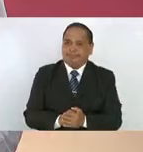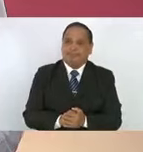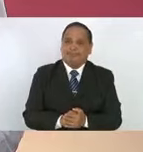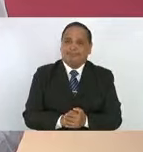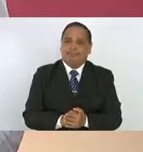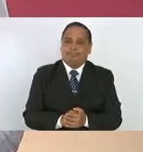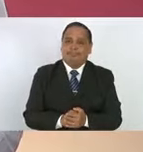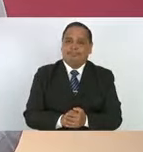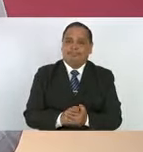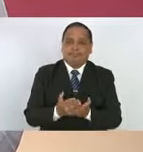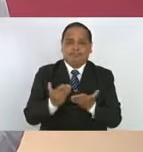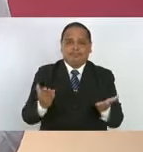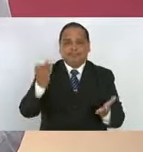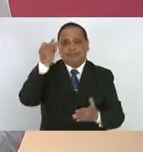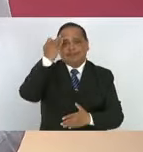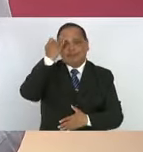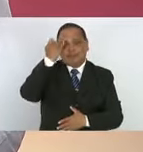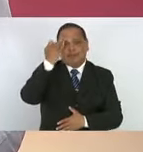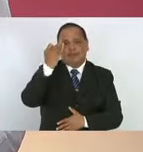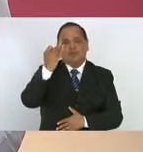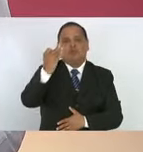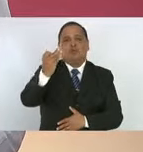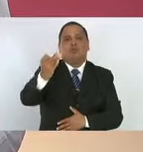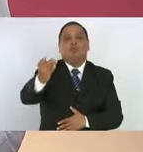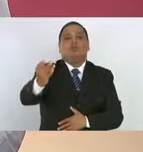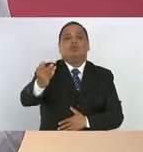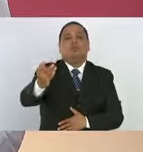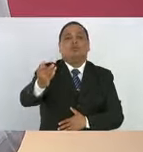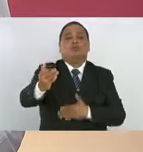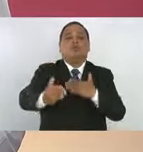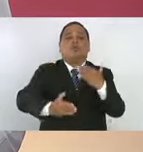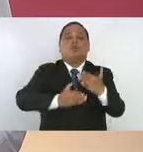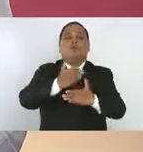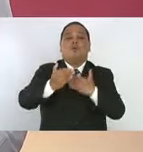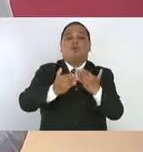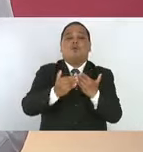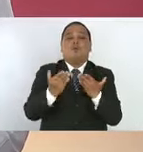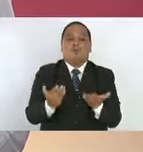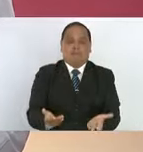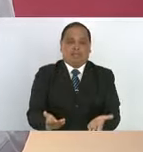en el tiempo en que se padeció la